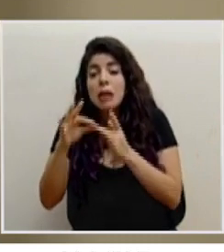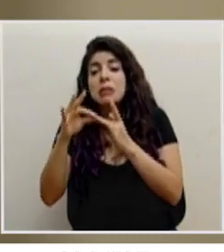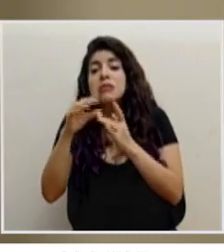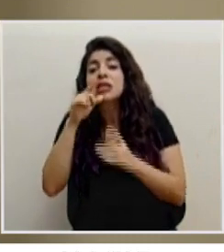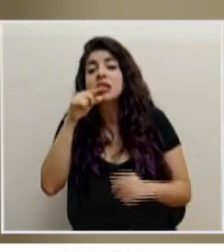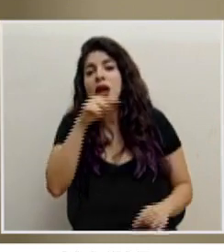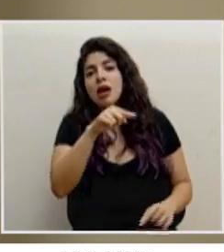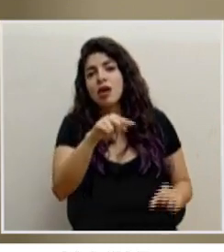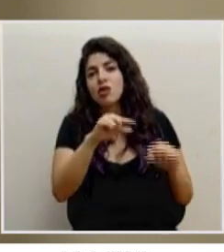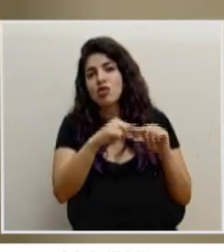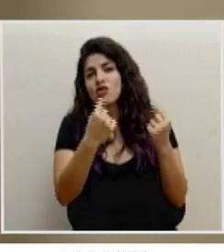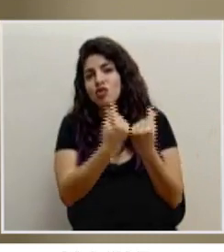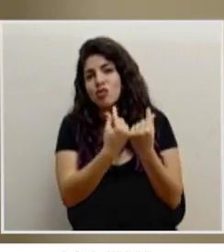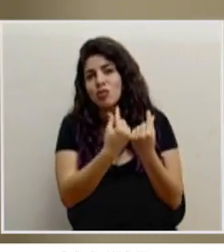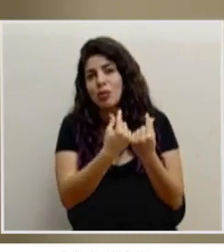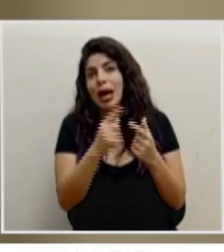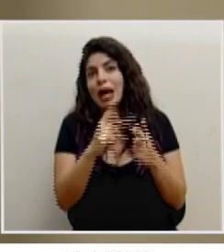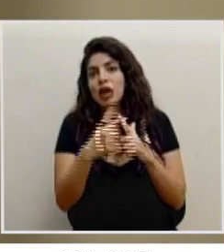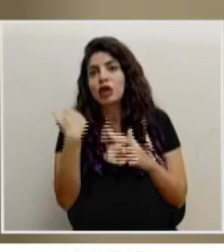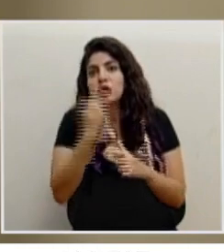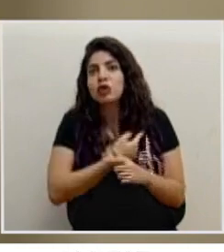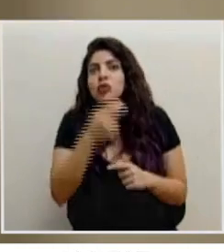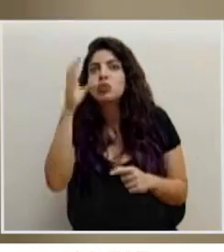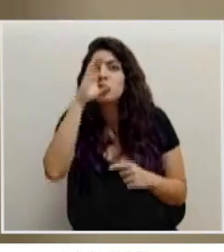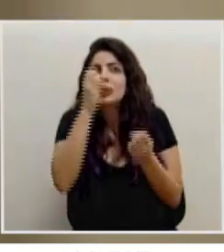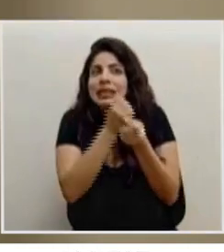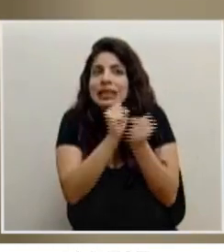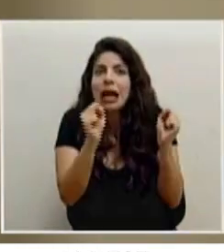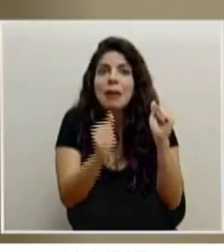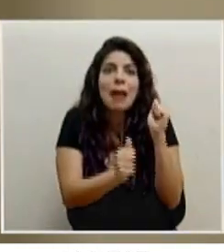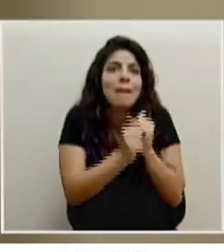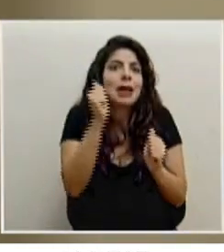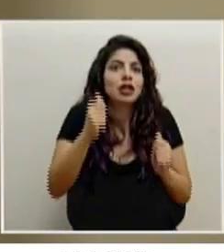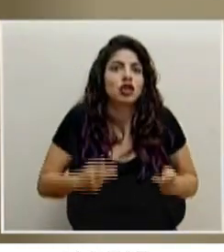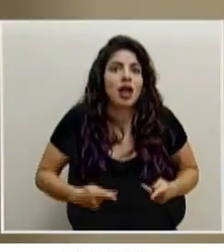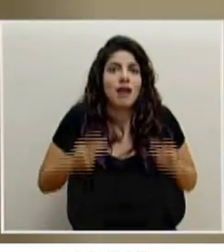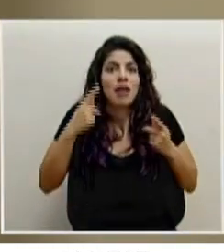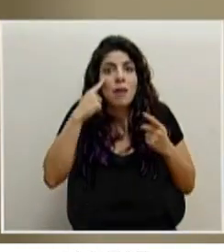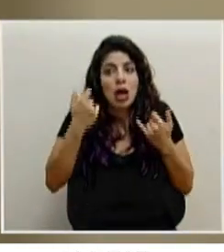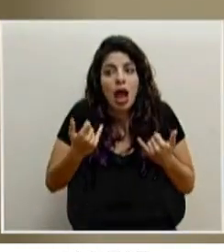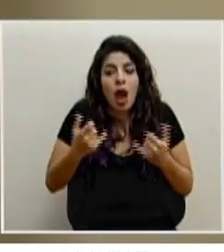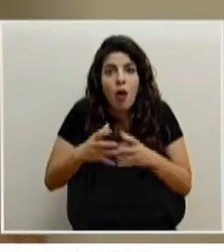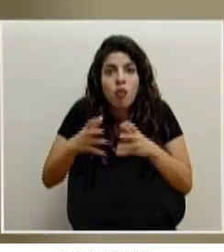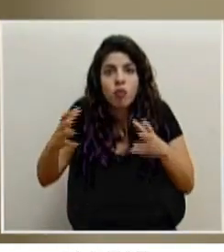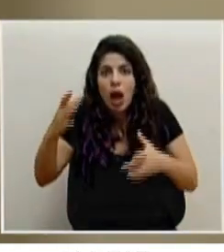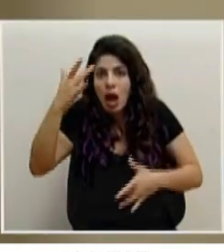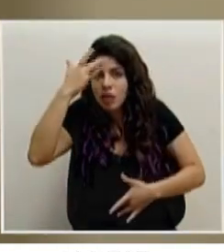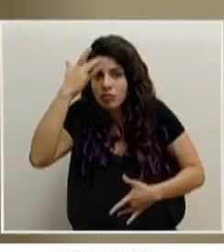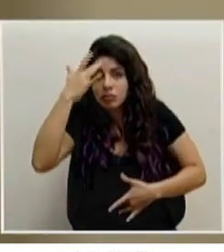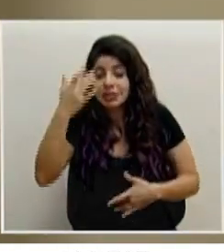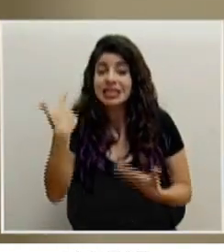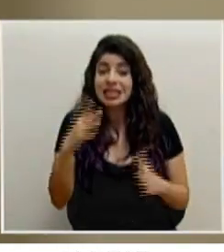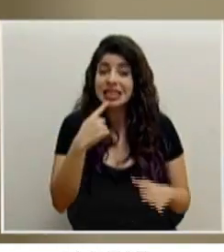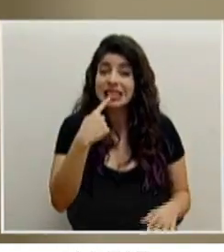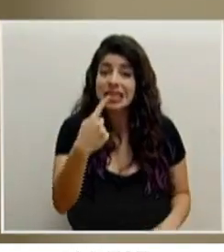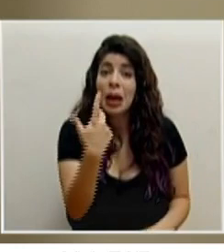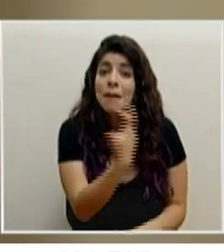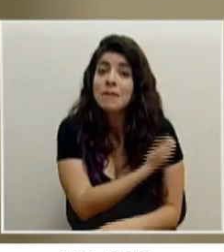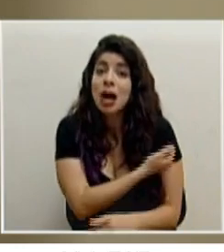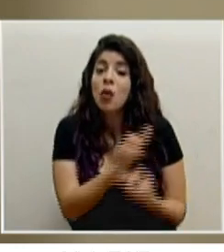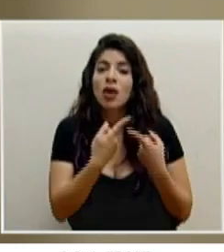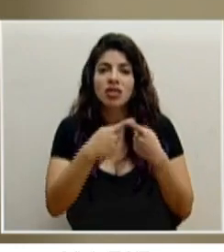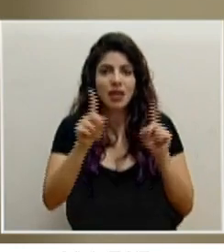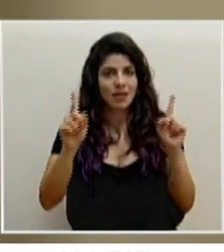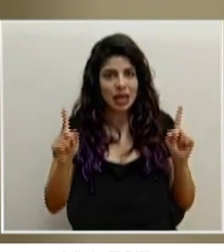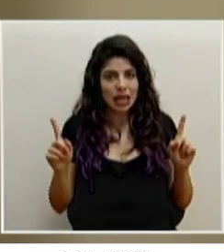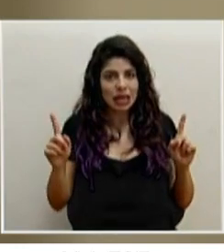grupo. La idea es salvar más vidas ante este incremento de casos. Hemos dicho que la vacunación es diferente y